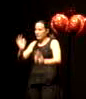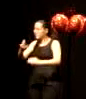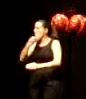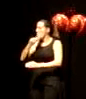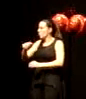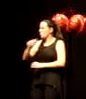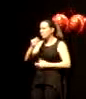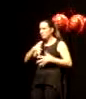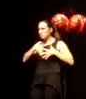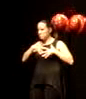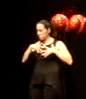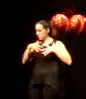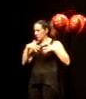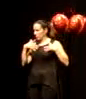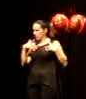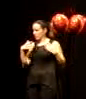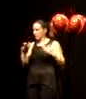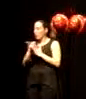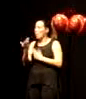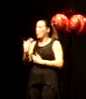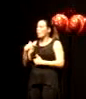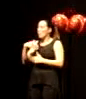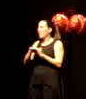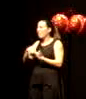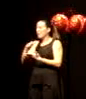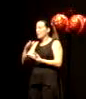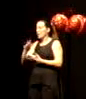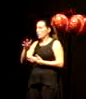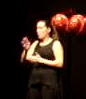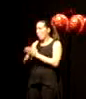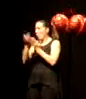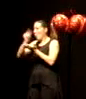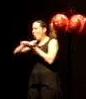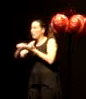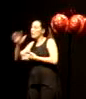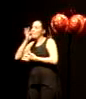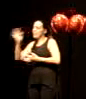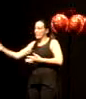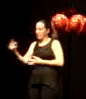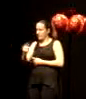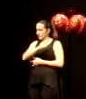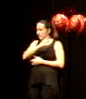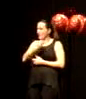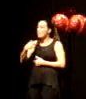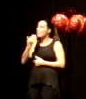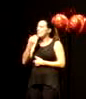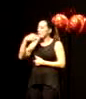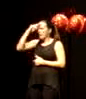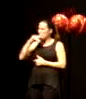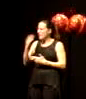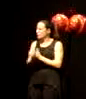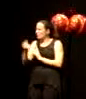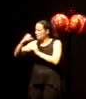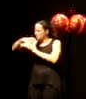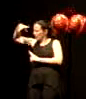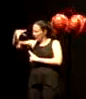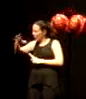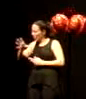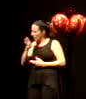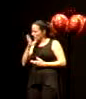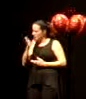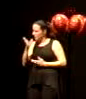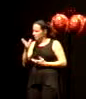y emocionante, que son los cuadernos de frases encontrados de Juan Berrio. Y dice, papá, todos tienen un paraguas.